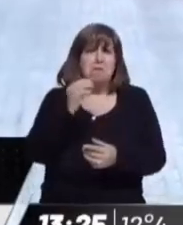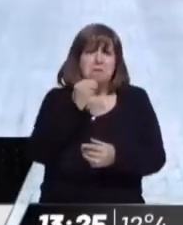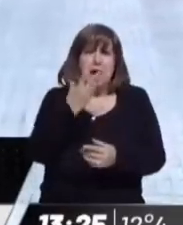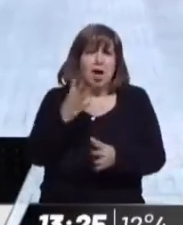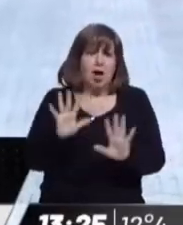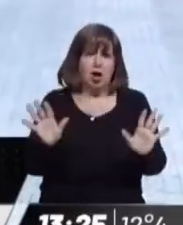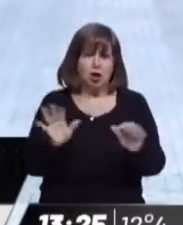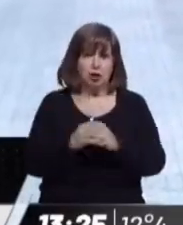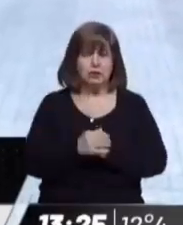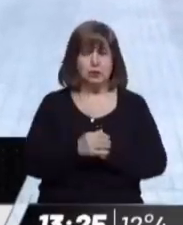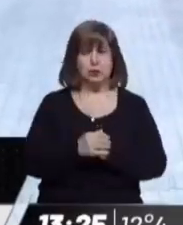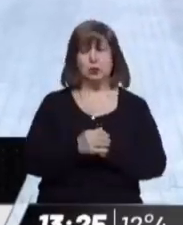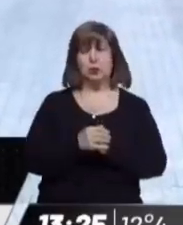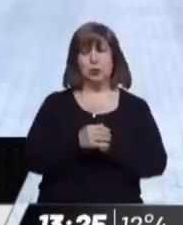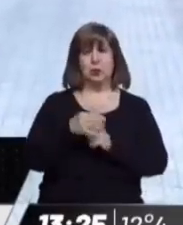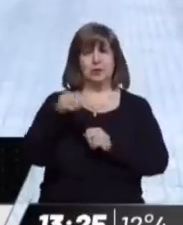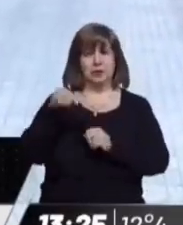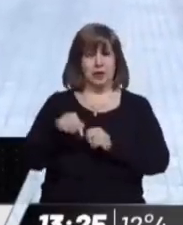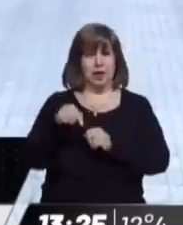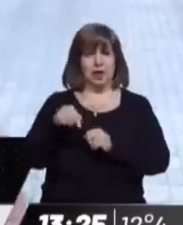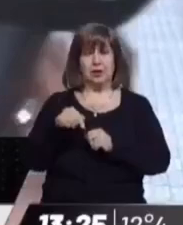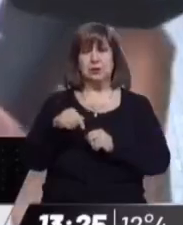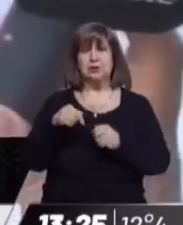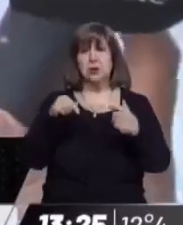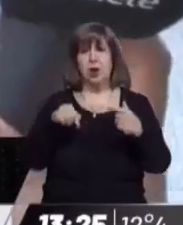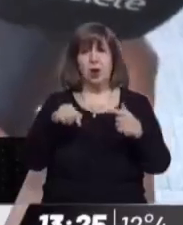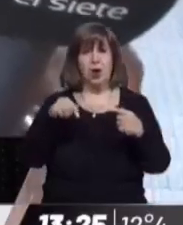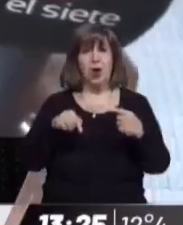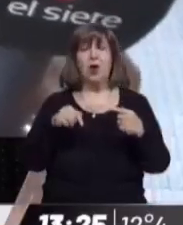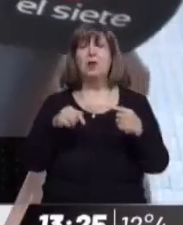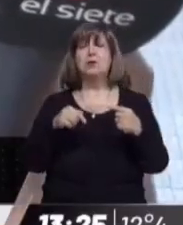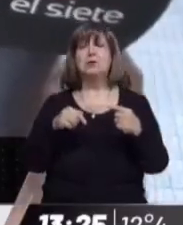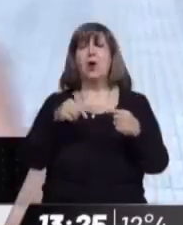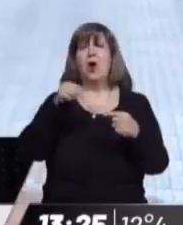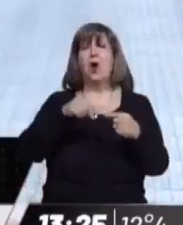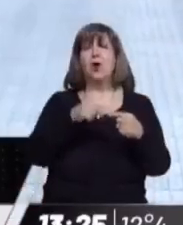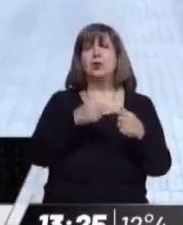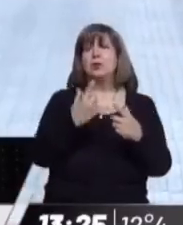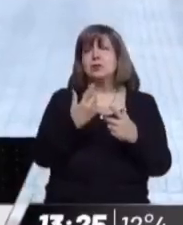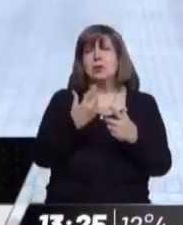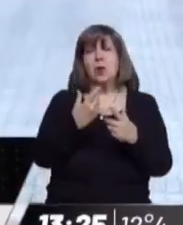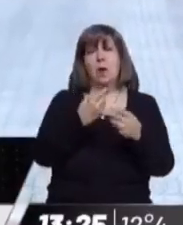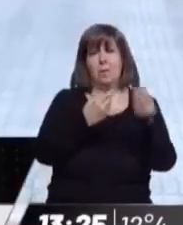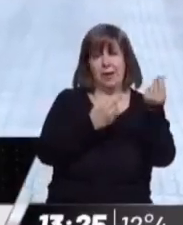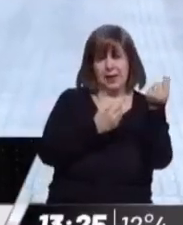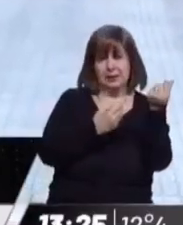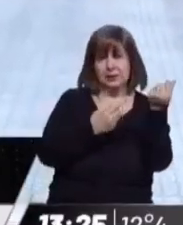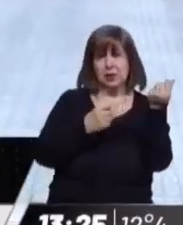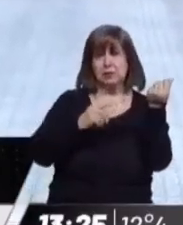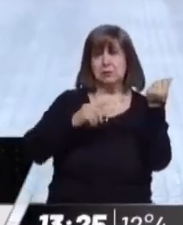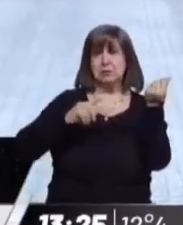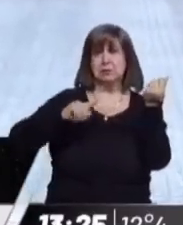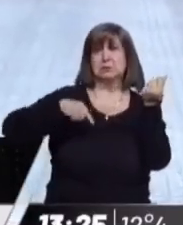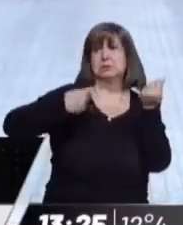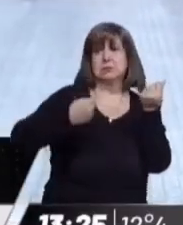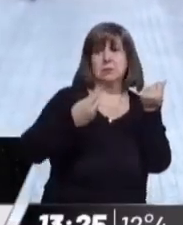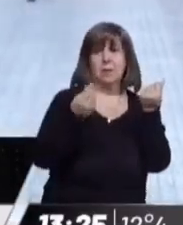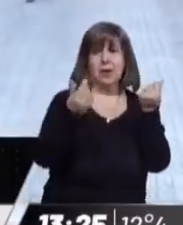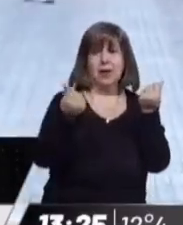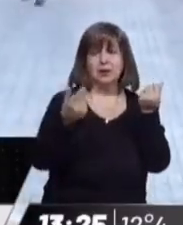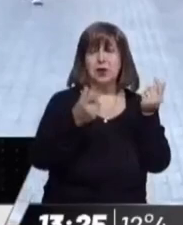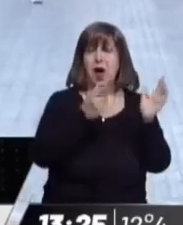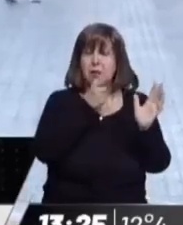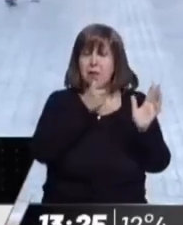tenemos un precio mañana tenemos el triple de precio por ejemplo en un año cuánto aumentaron y tiene que haber aumentado como mínimo un